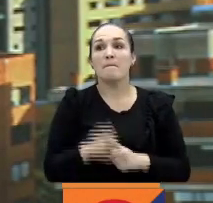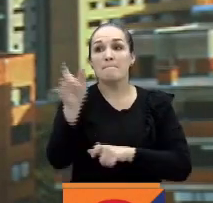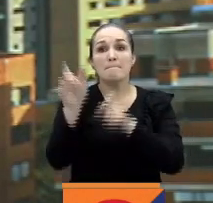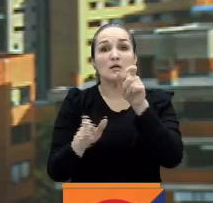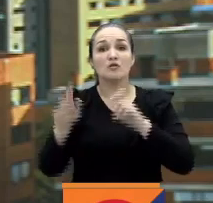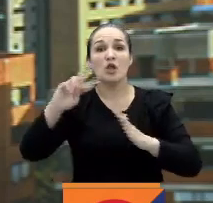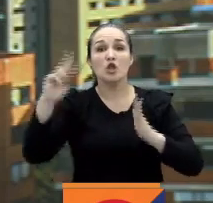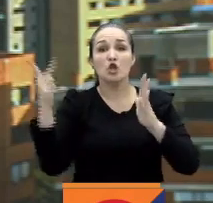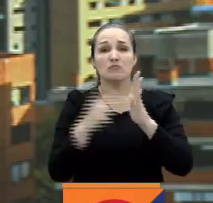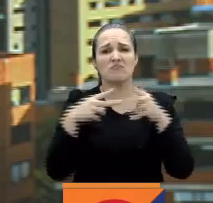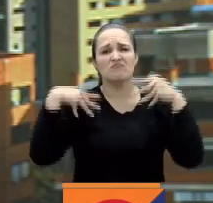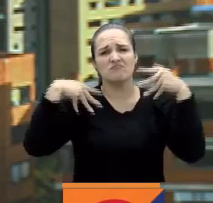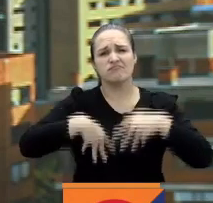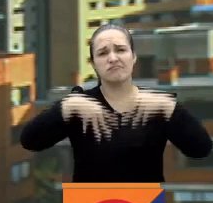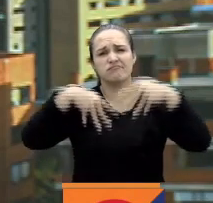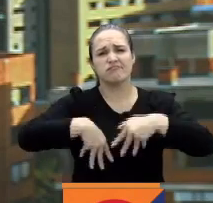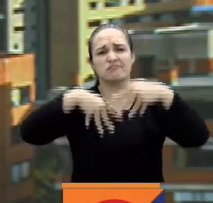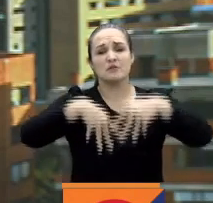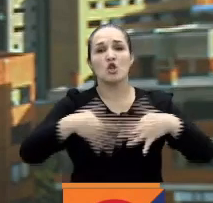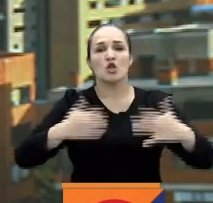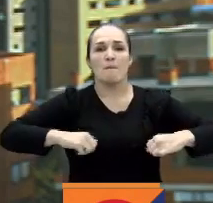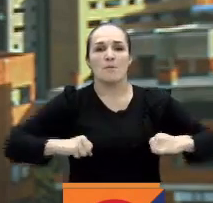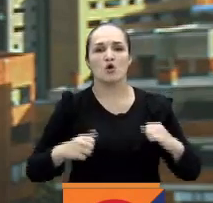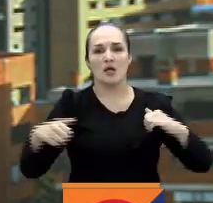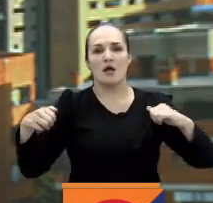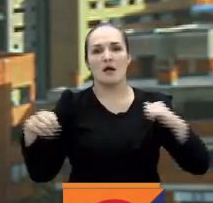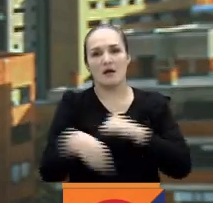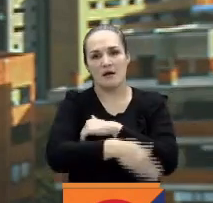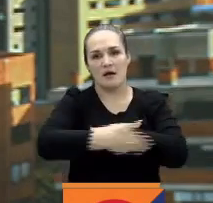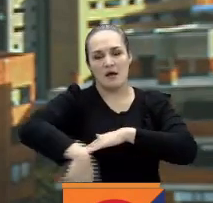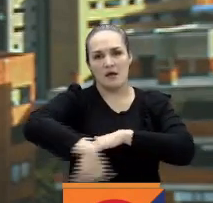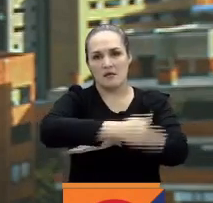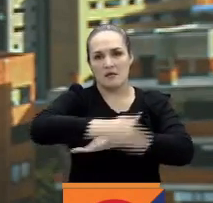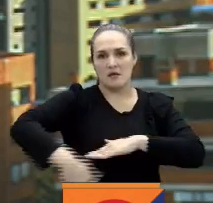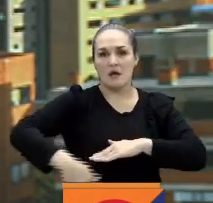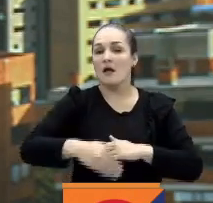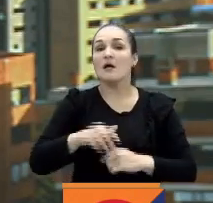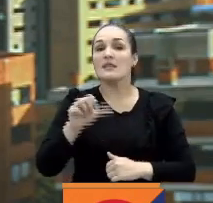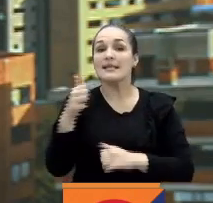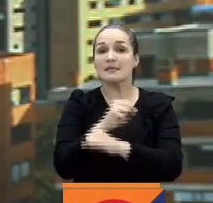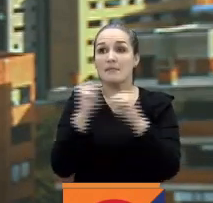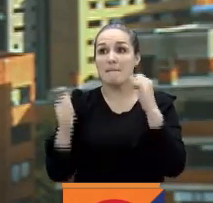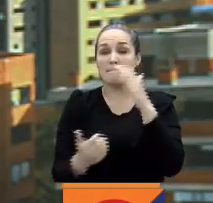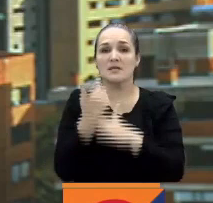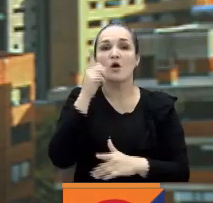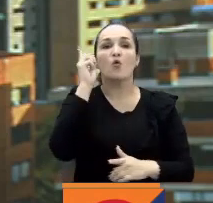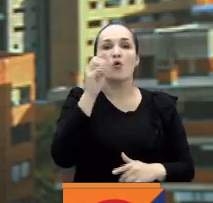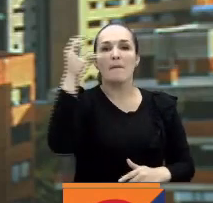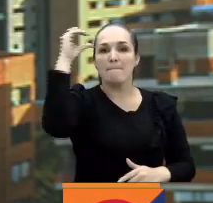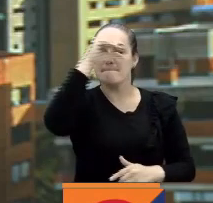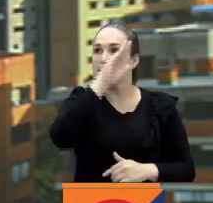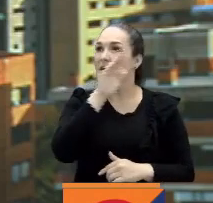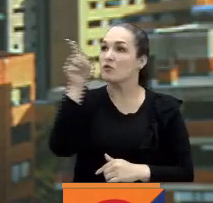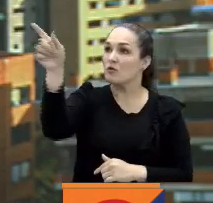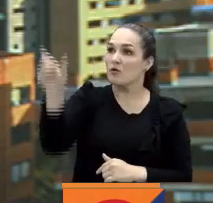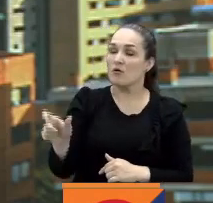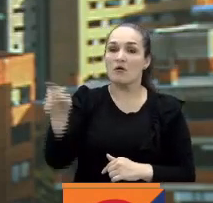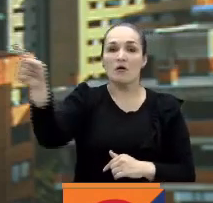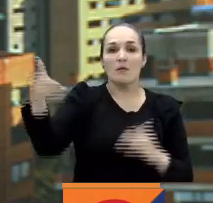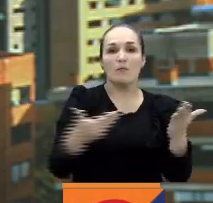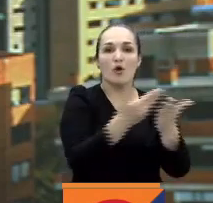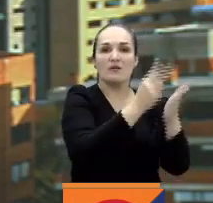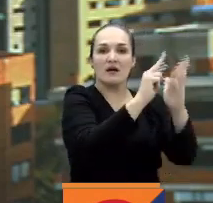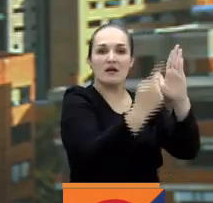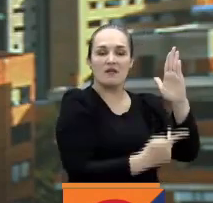calles de Bogotá desde las 10 de la mañana. Manifestaciones por las reformas que el gobierno nacional de Gustavo Petro ha presentado. La